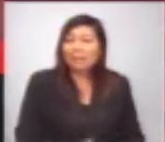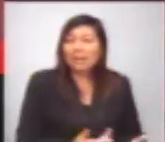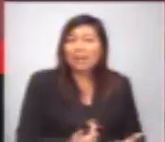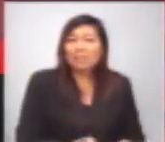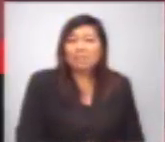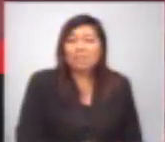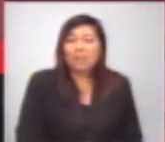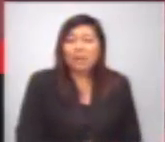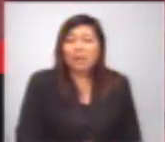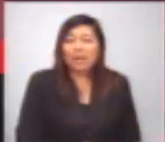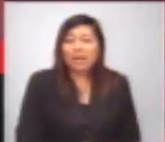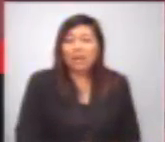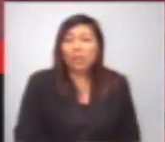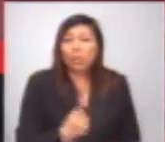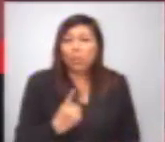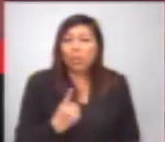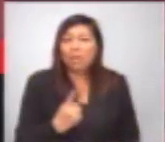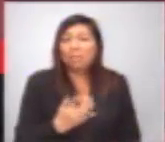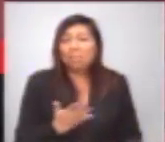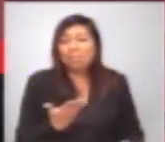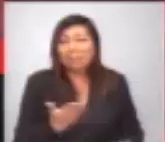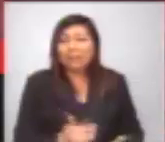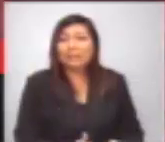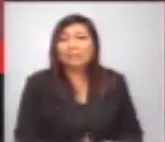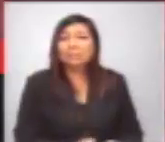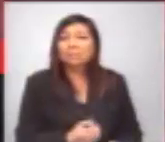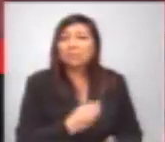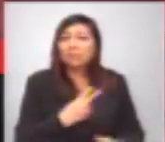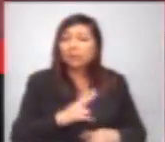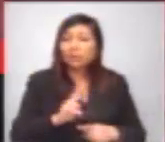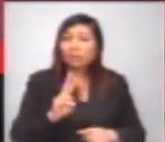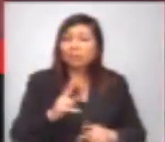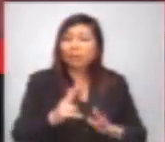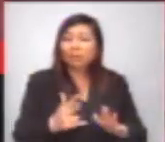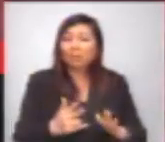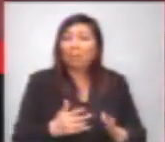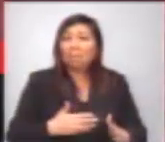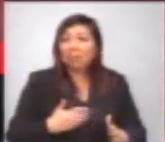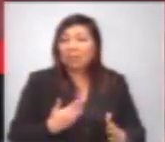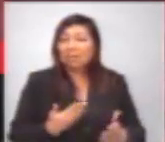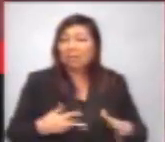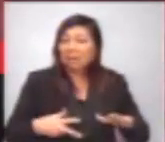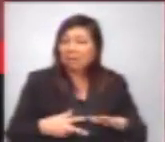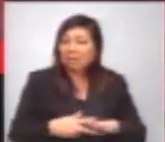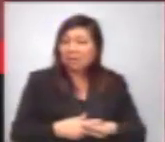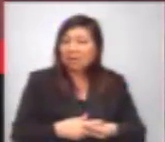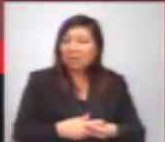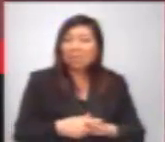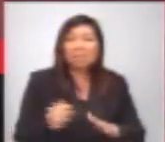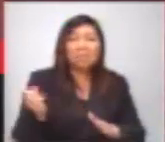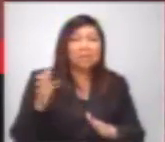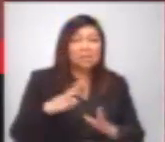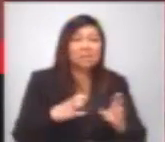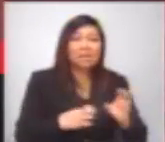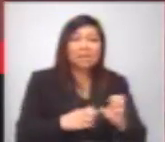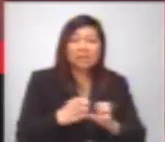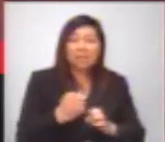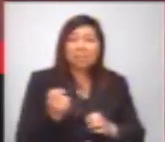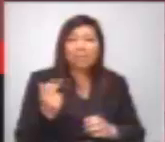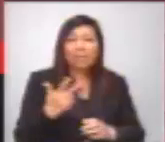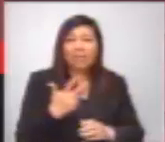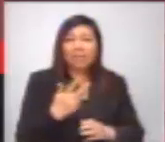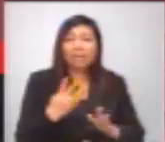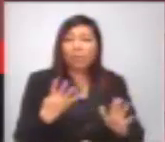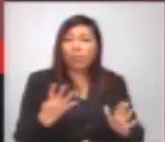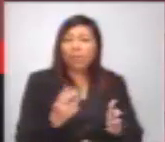Esperemos año y medio después de mayo del 2018. Se puede hacer un corte ahí y hacer una tercera etapa hasta los